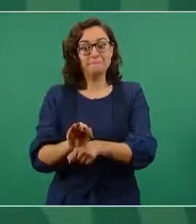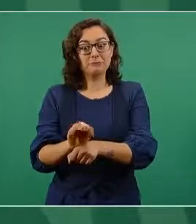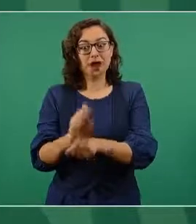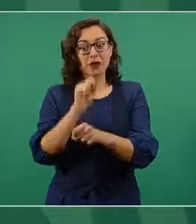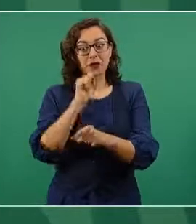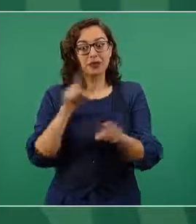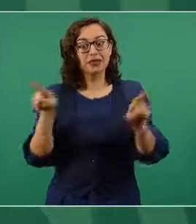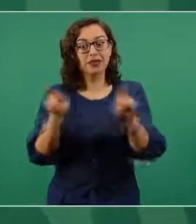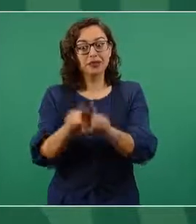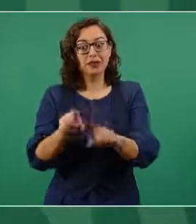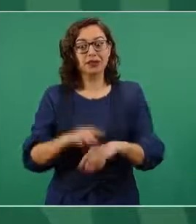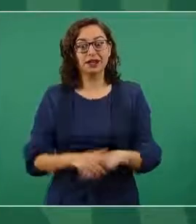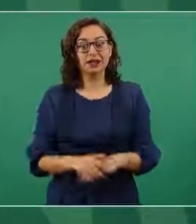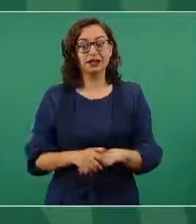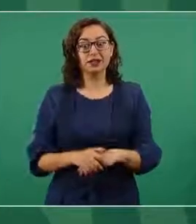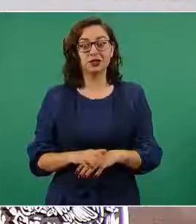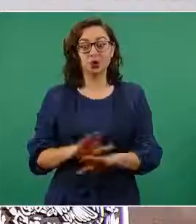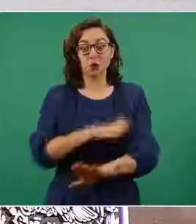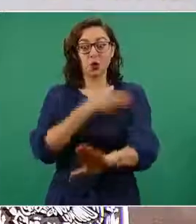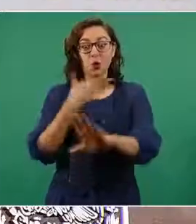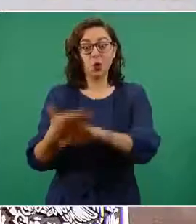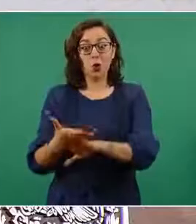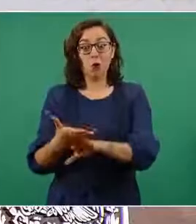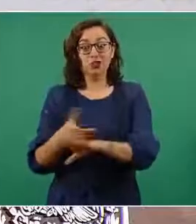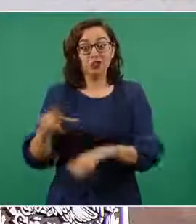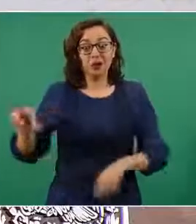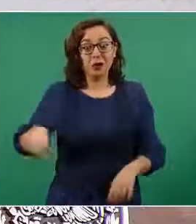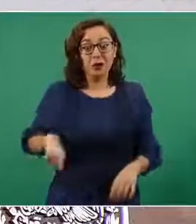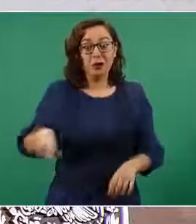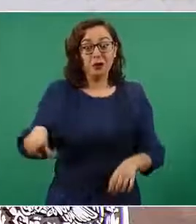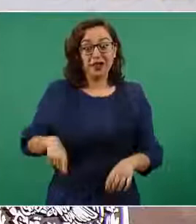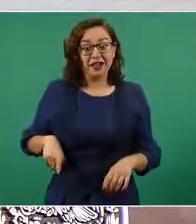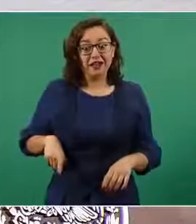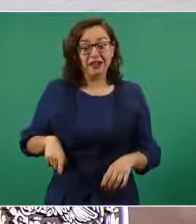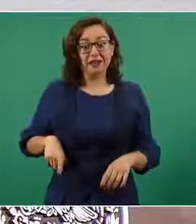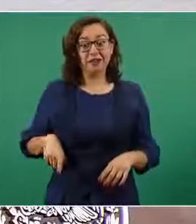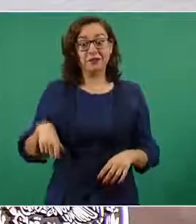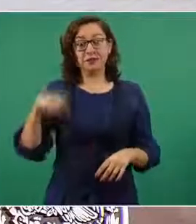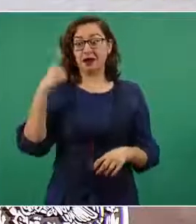en contra de las iniciativas de ley que presentamos para defender al pueblo.